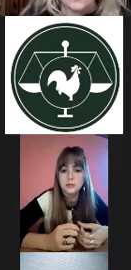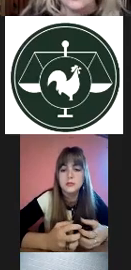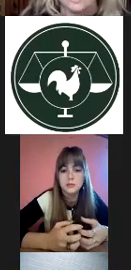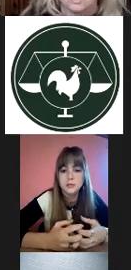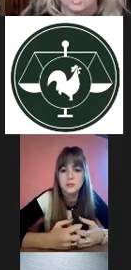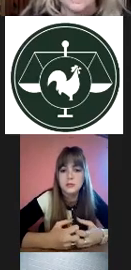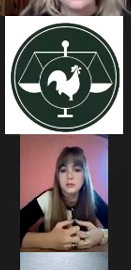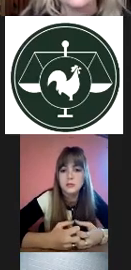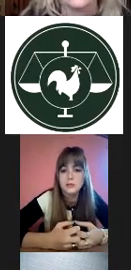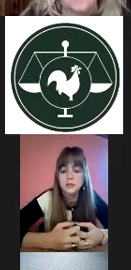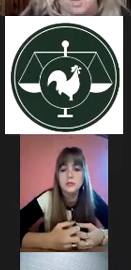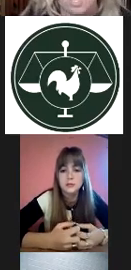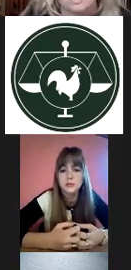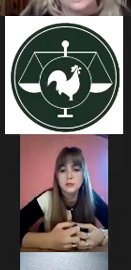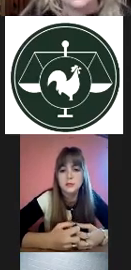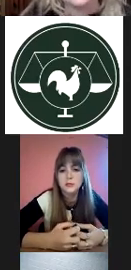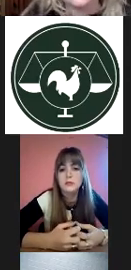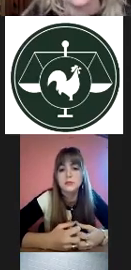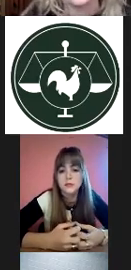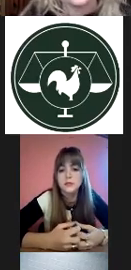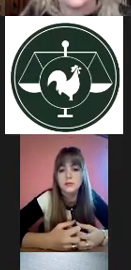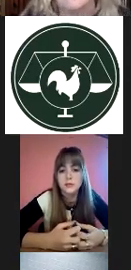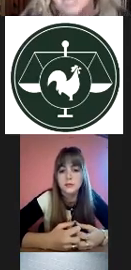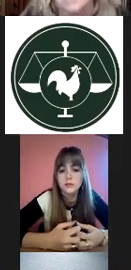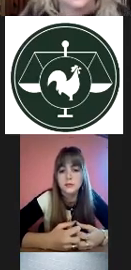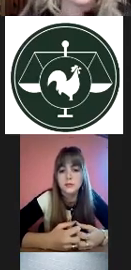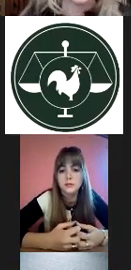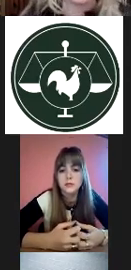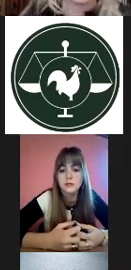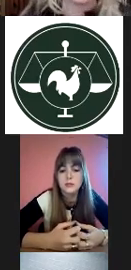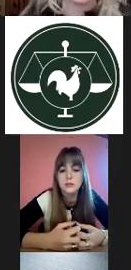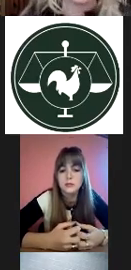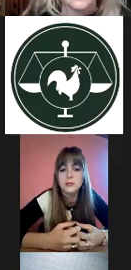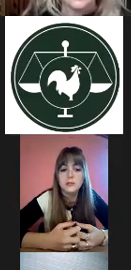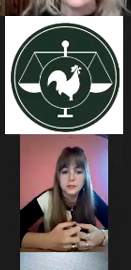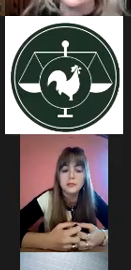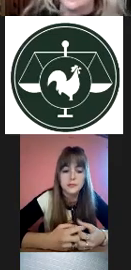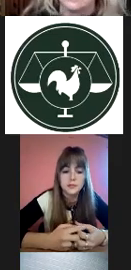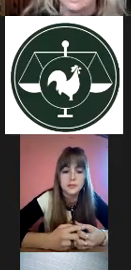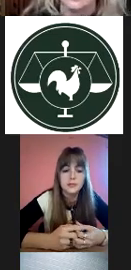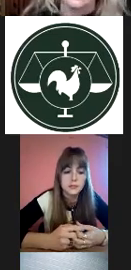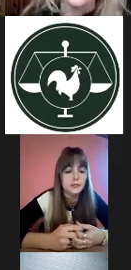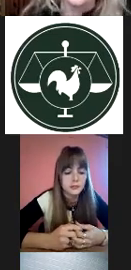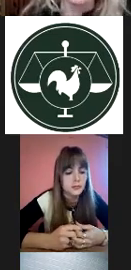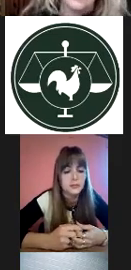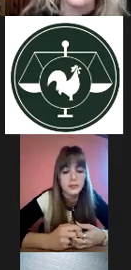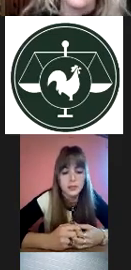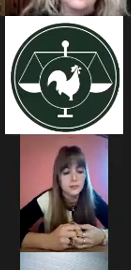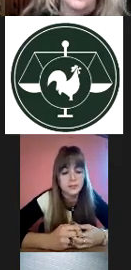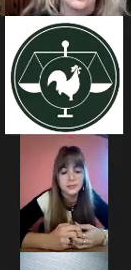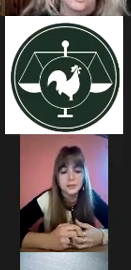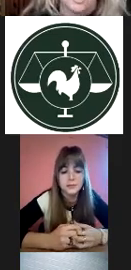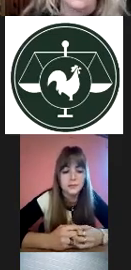está ofreciendo capacitaciones y han ido de Catamarca y de otras provincias a capacitarse. Y además,